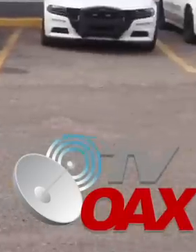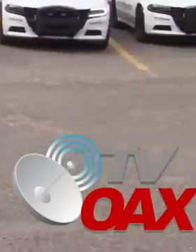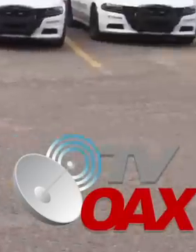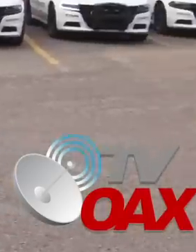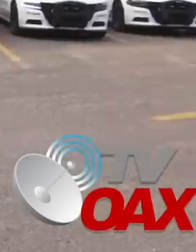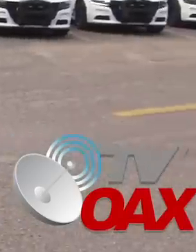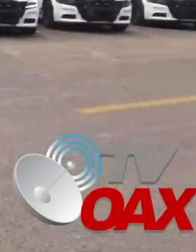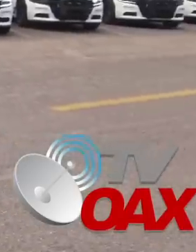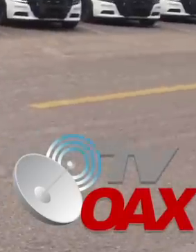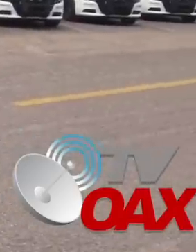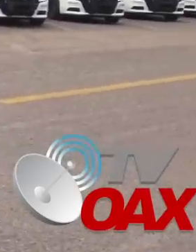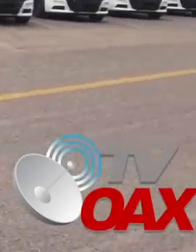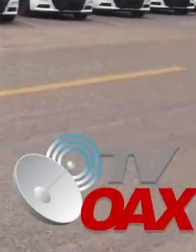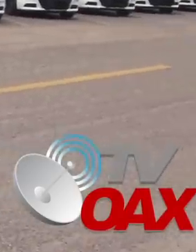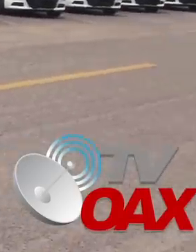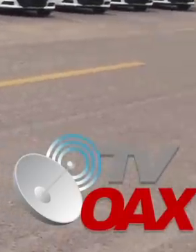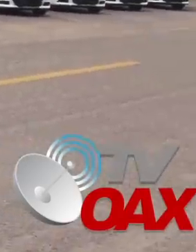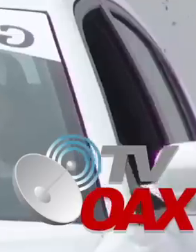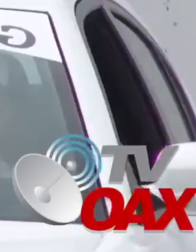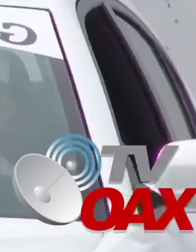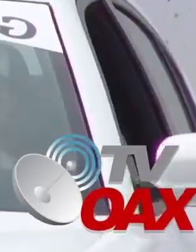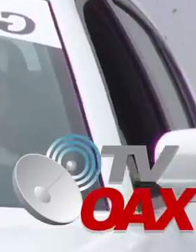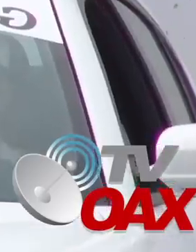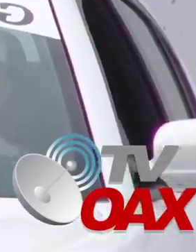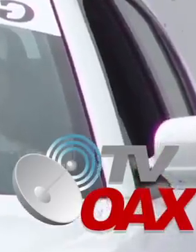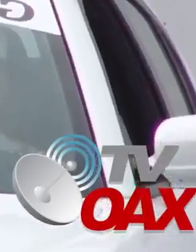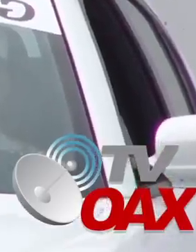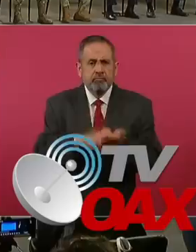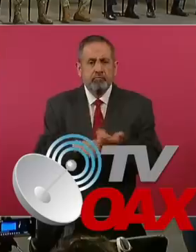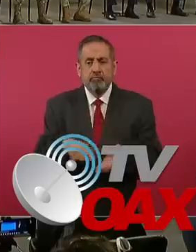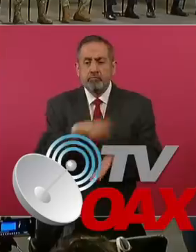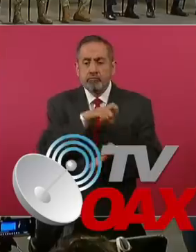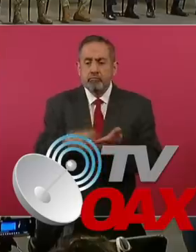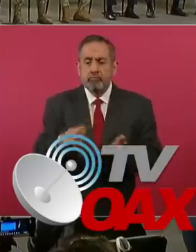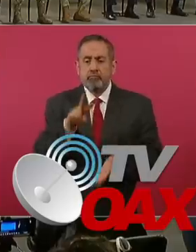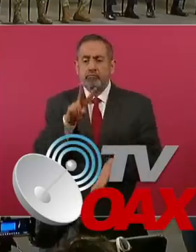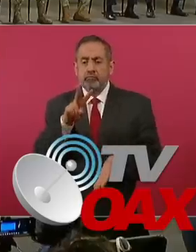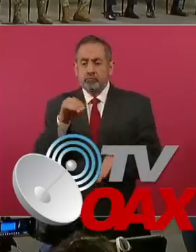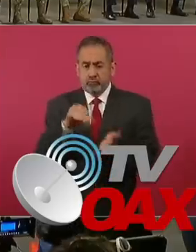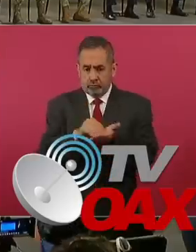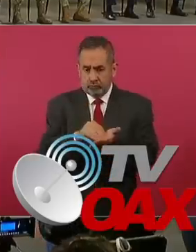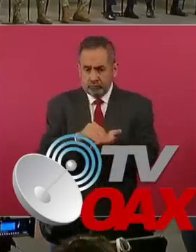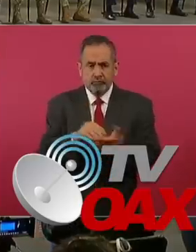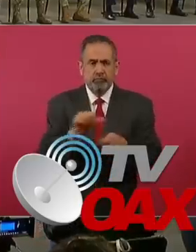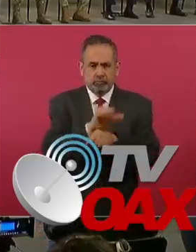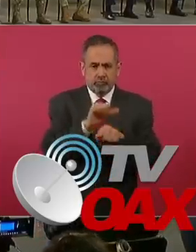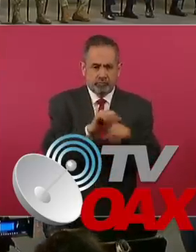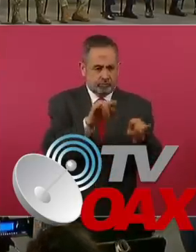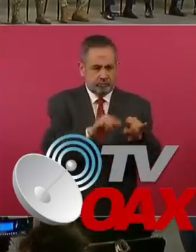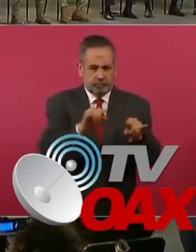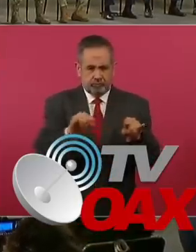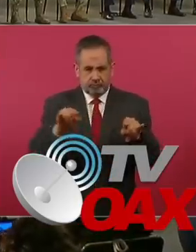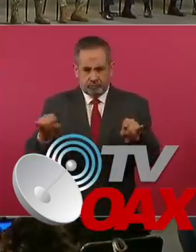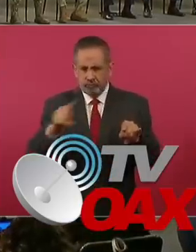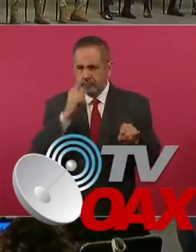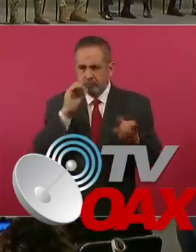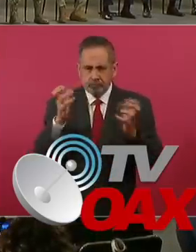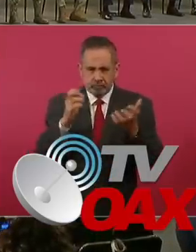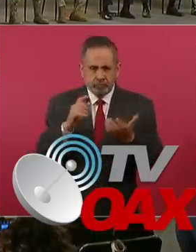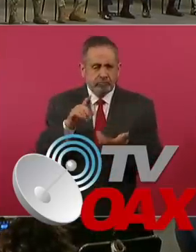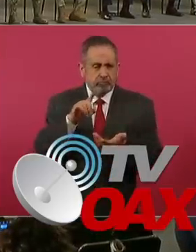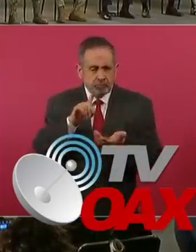pública correspondiente a la adquisición de 2.000 patrullas en un proceso legal,